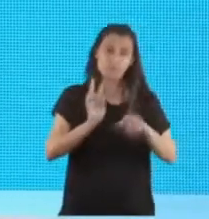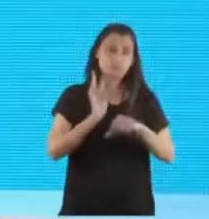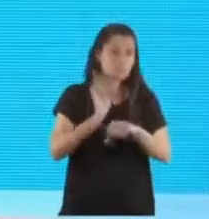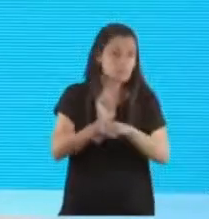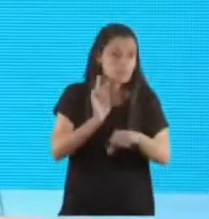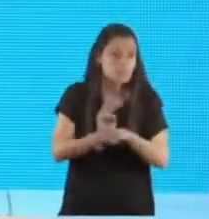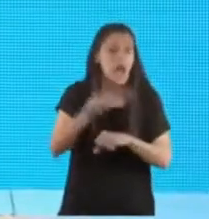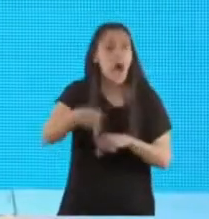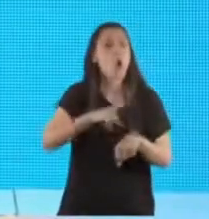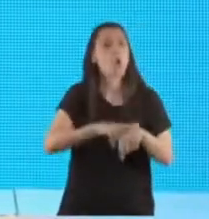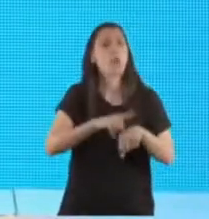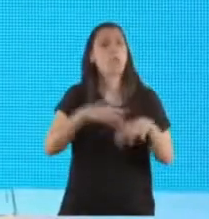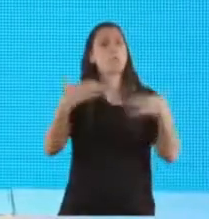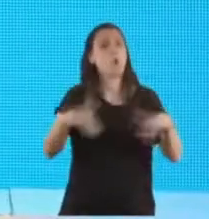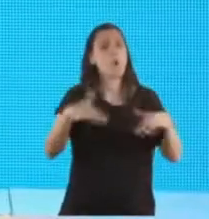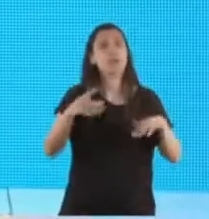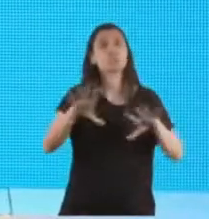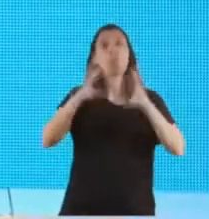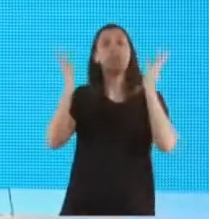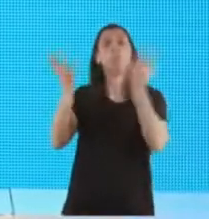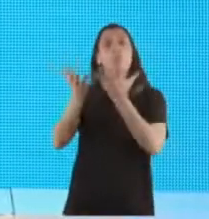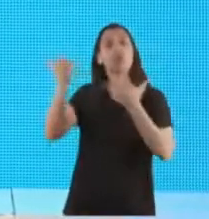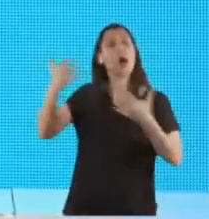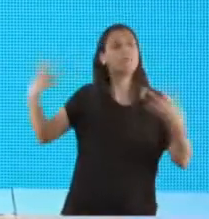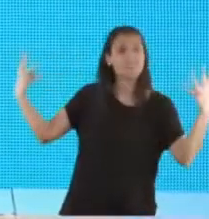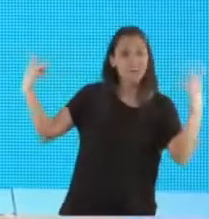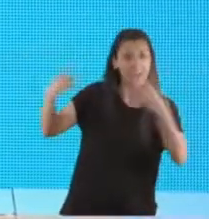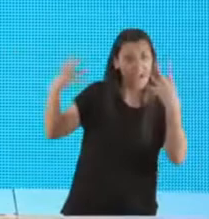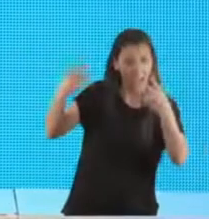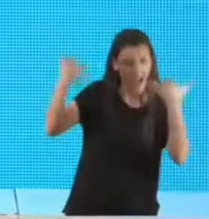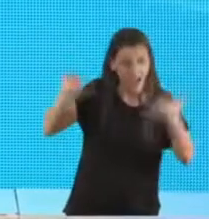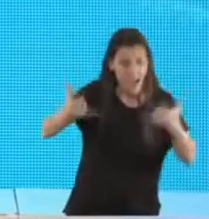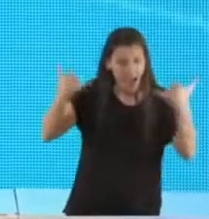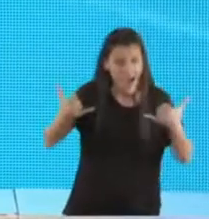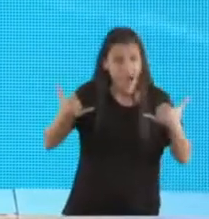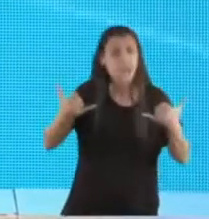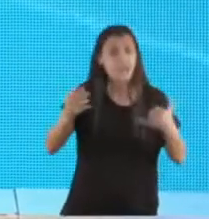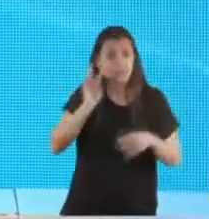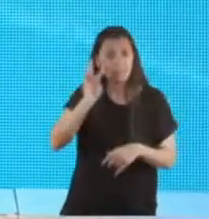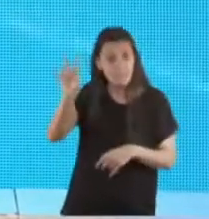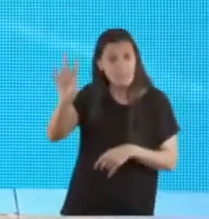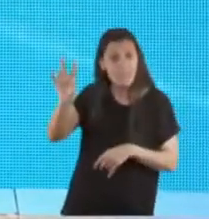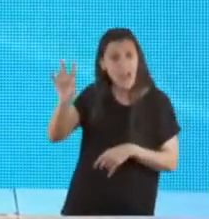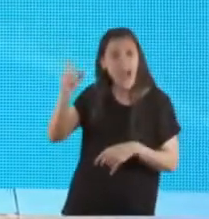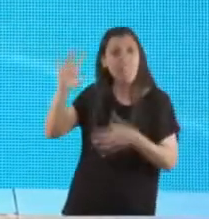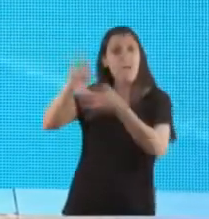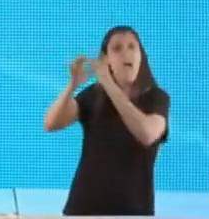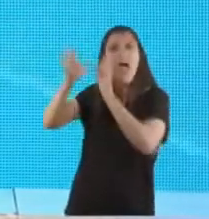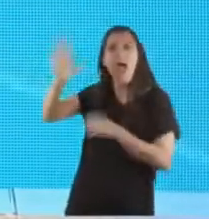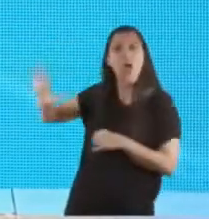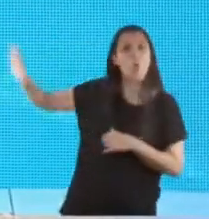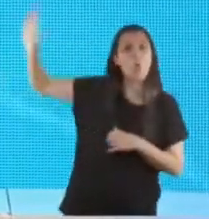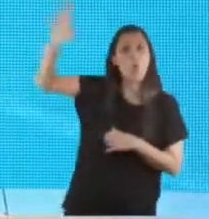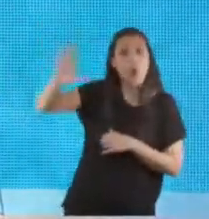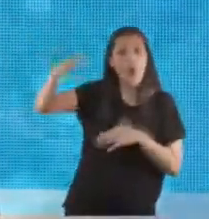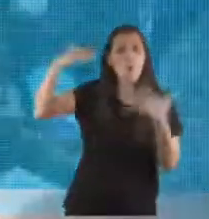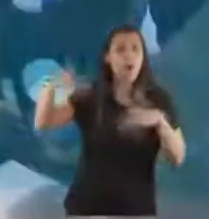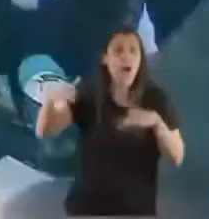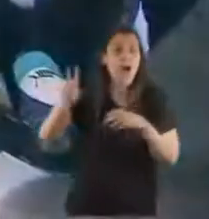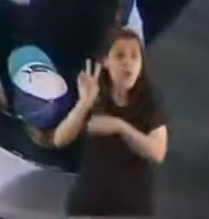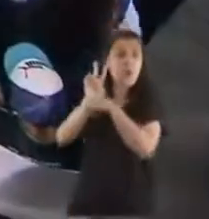Estamos en una etapa en la que en el mundo hay guerra y vamos a ver a Europa apagando